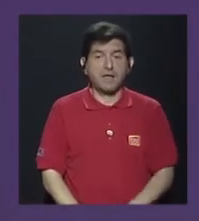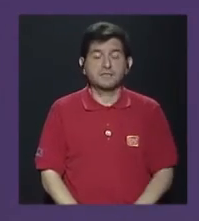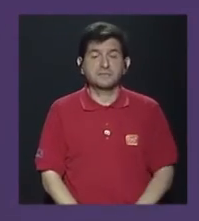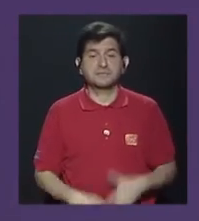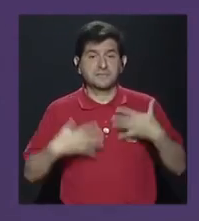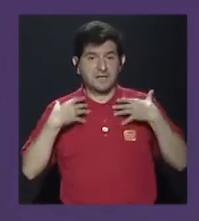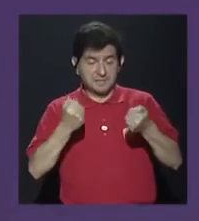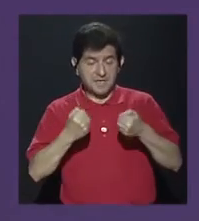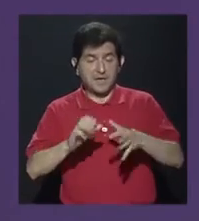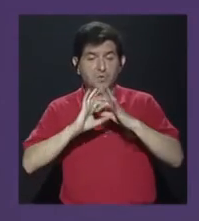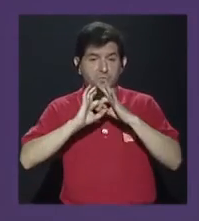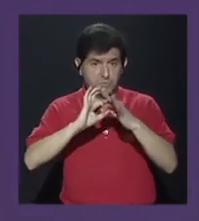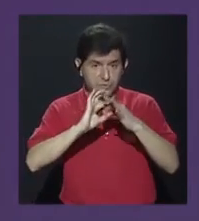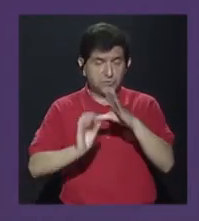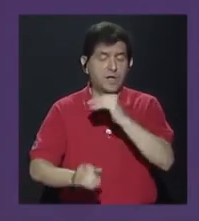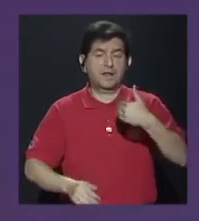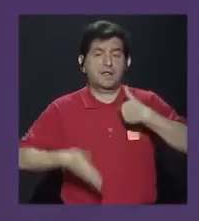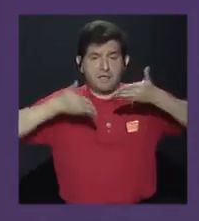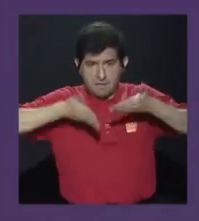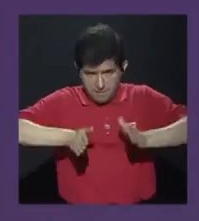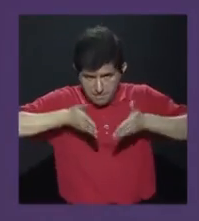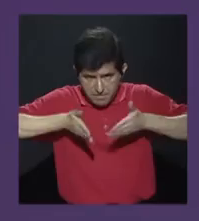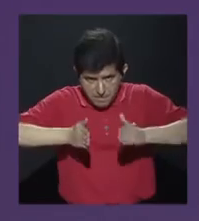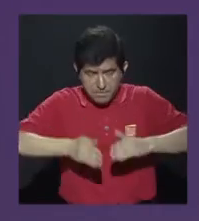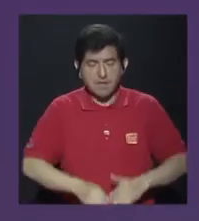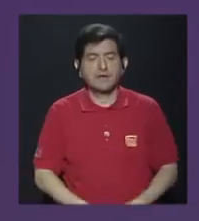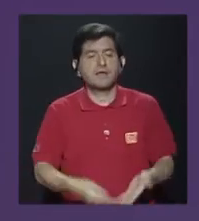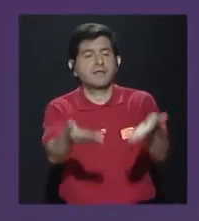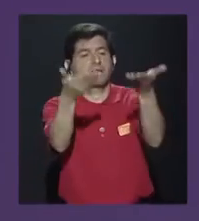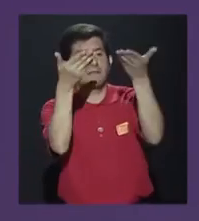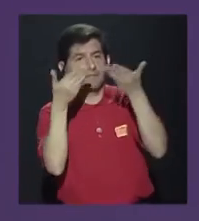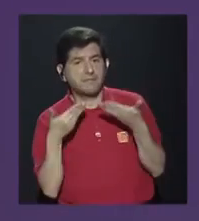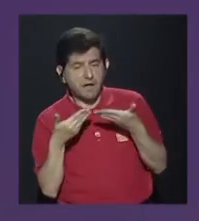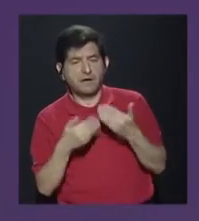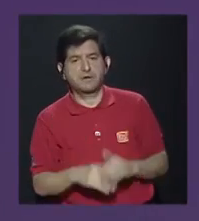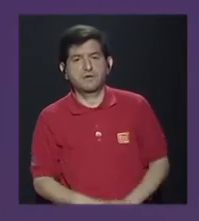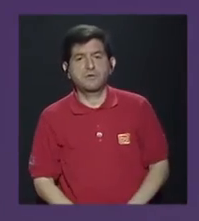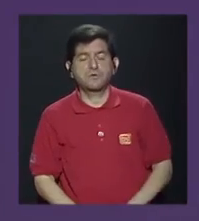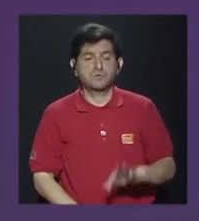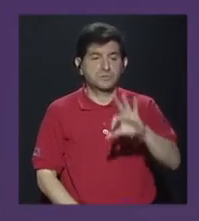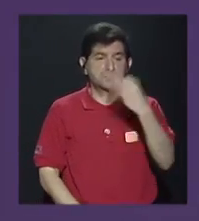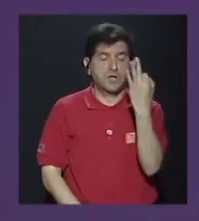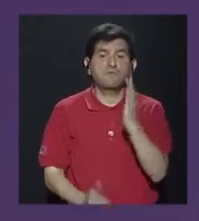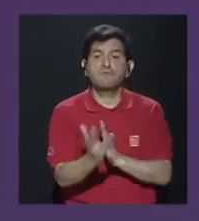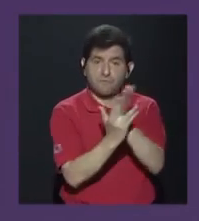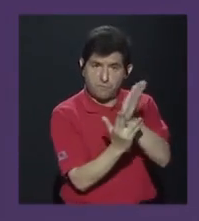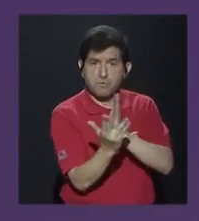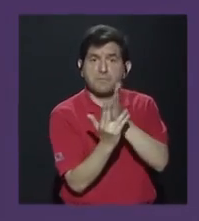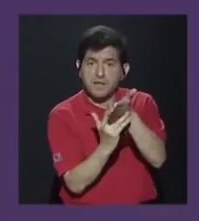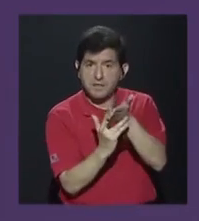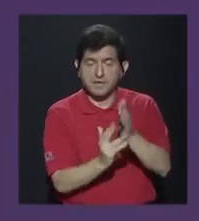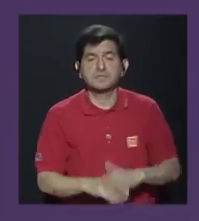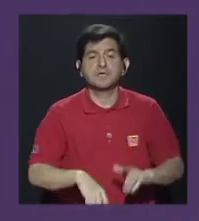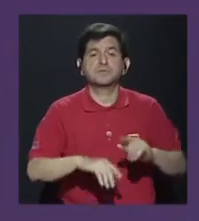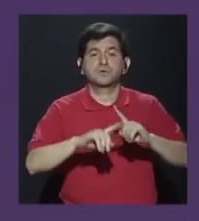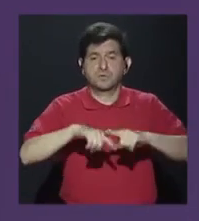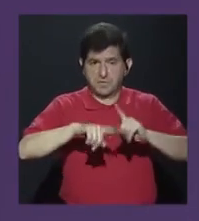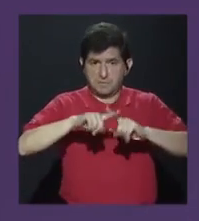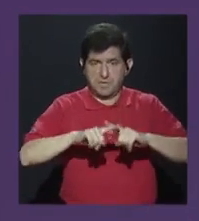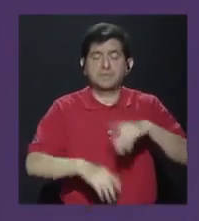sexual y reproductiva se nos dé en los formatos accesibles de acuerdo a